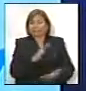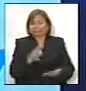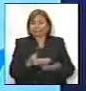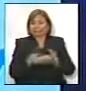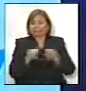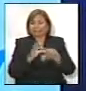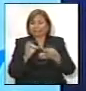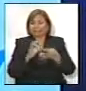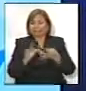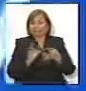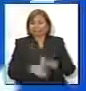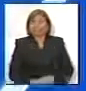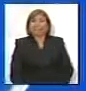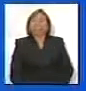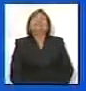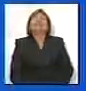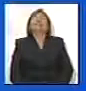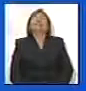los detalles.